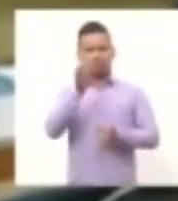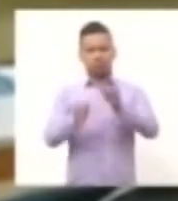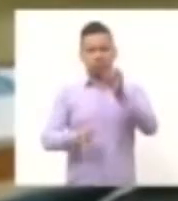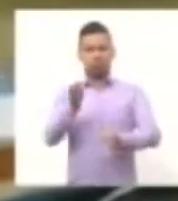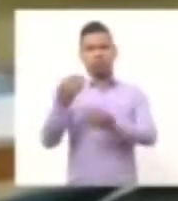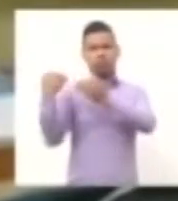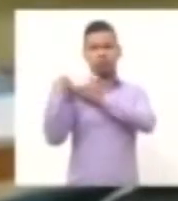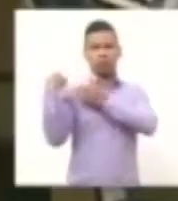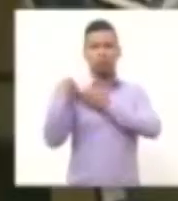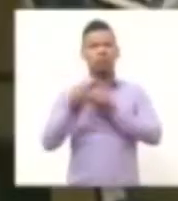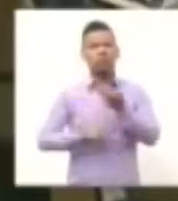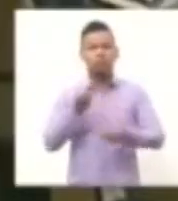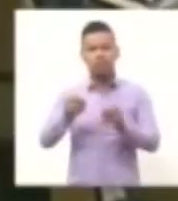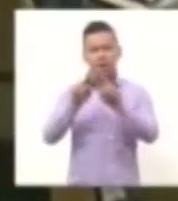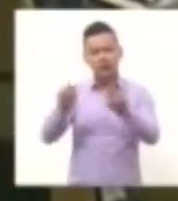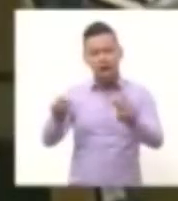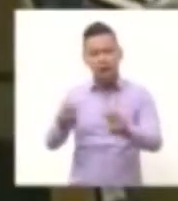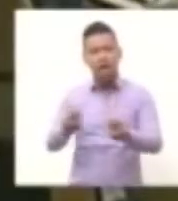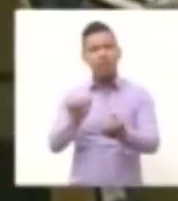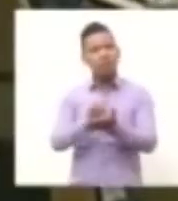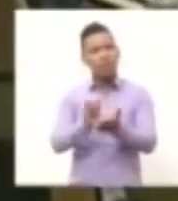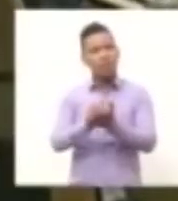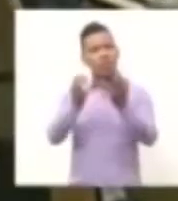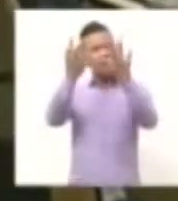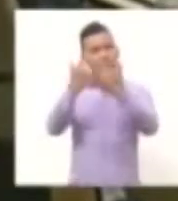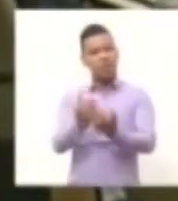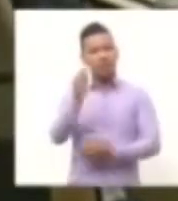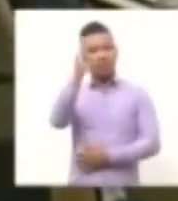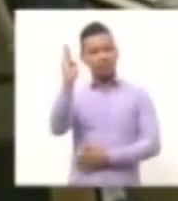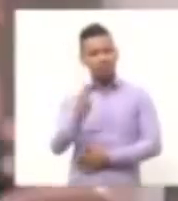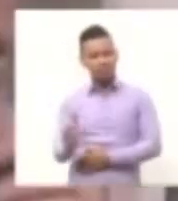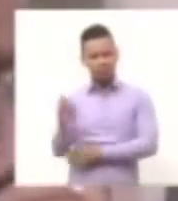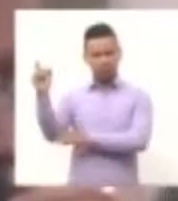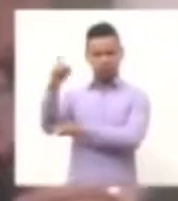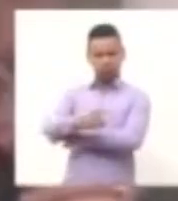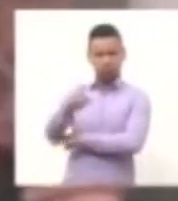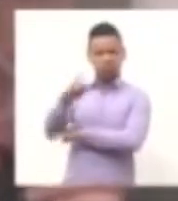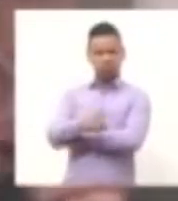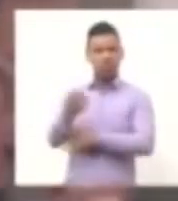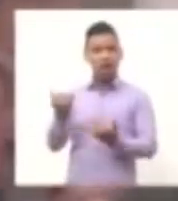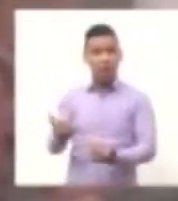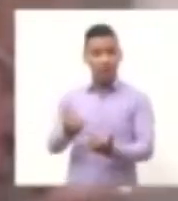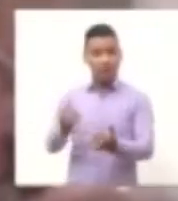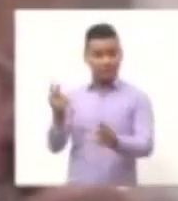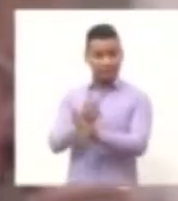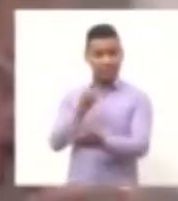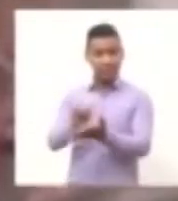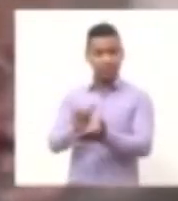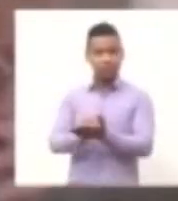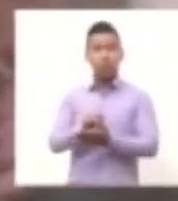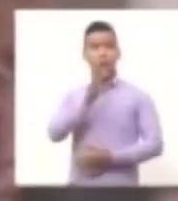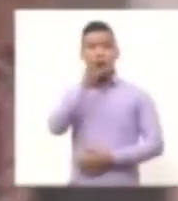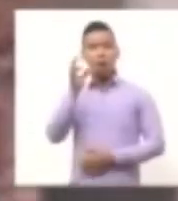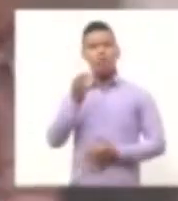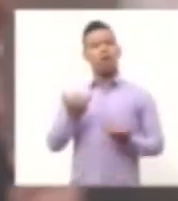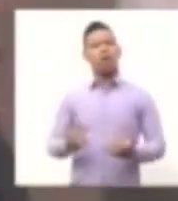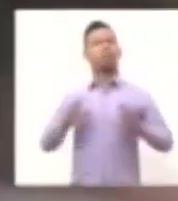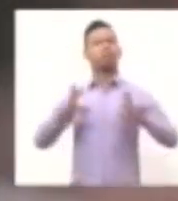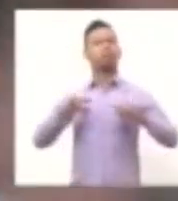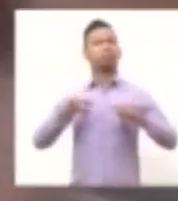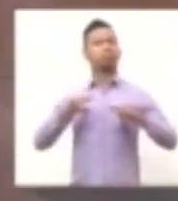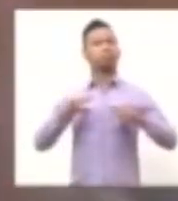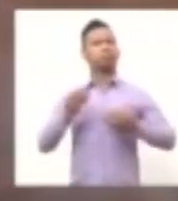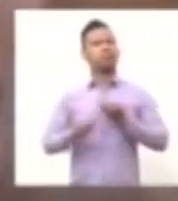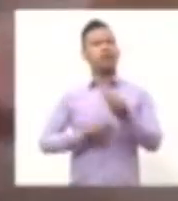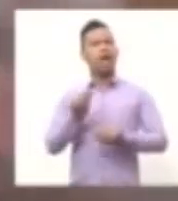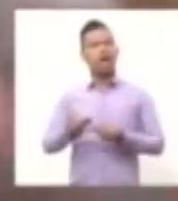de las investigaciones sobre la gran red de corrupción en la petrolera estatal Petrobras. El magistrado, quien se encontraba de vacaciones, estaba en